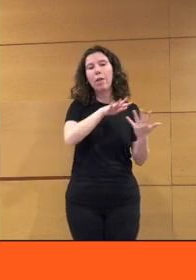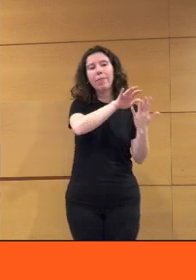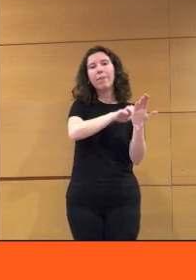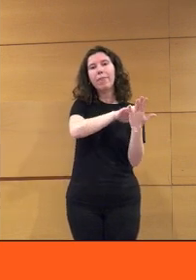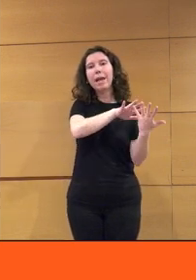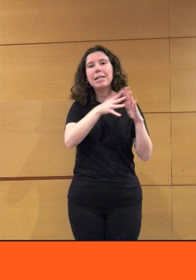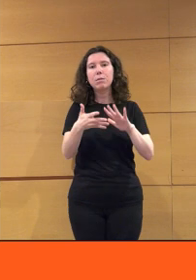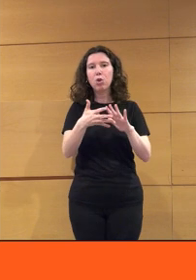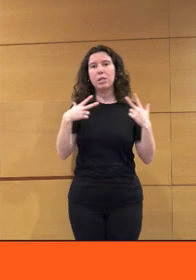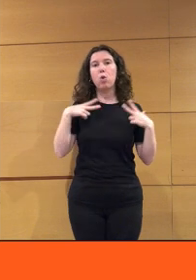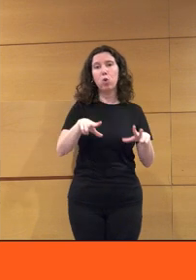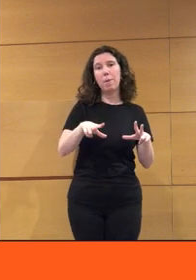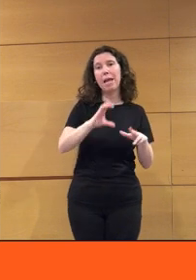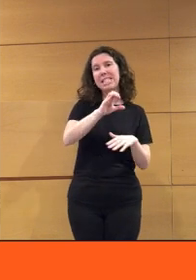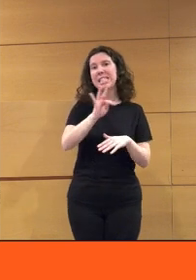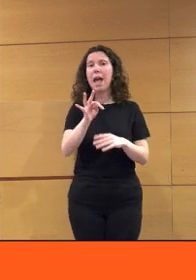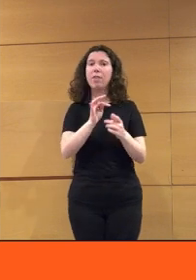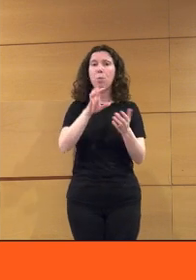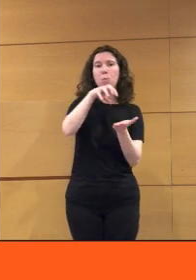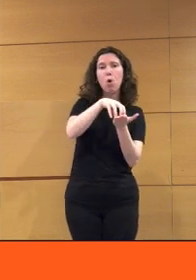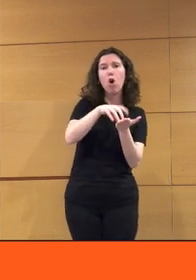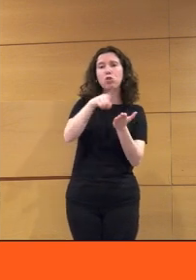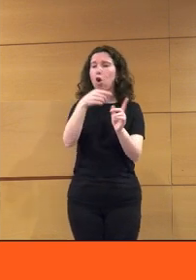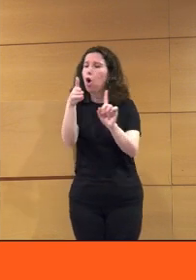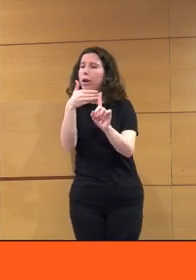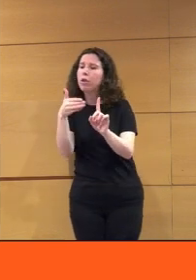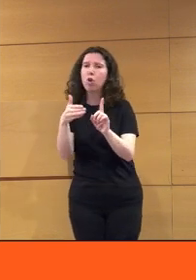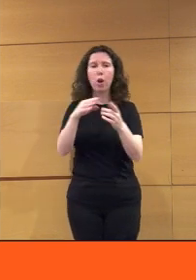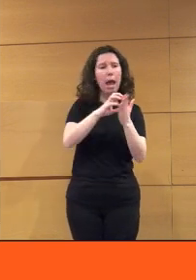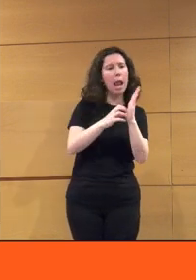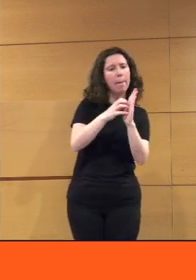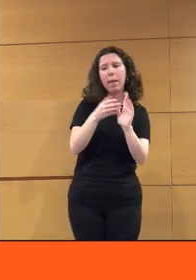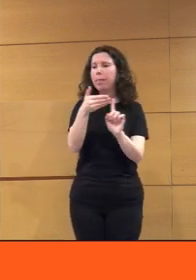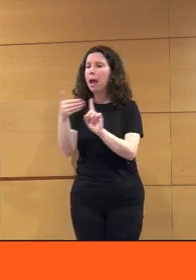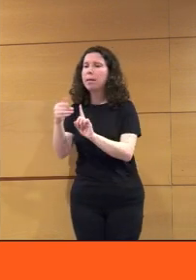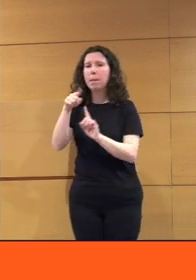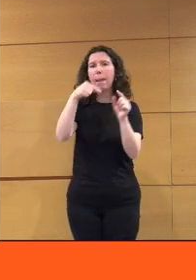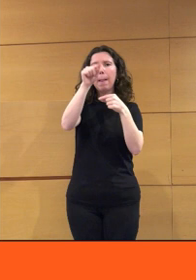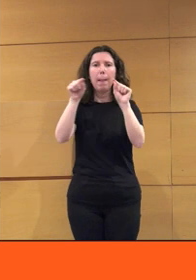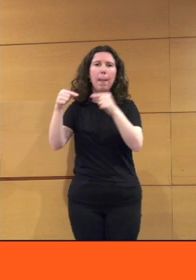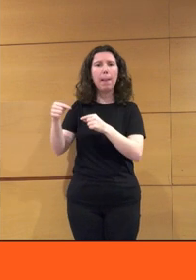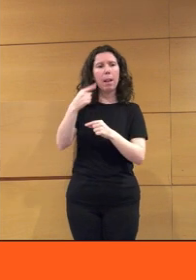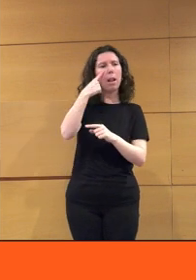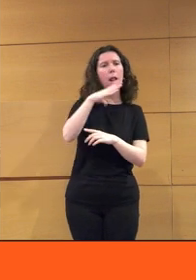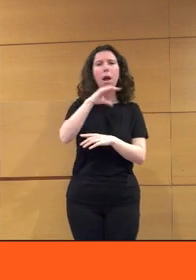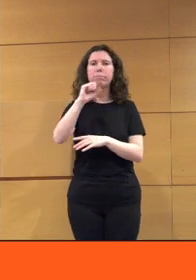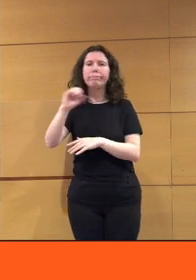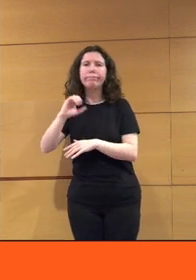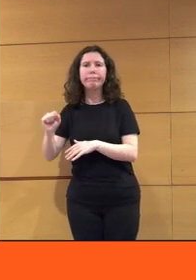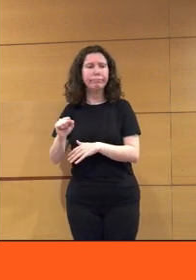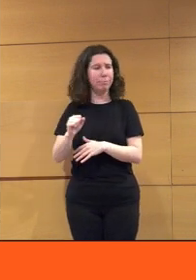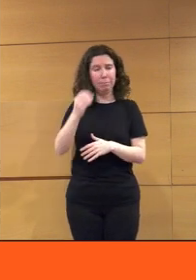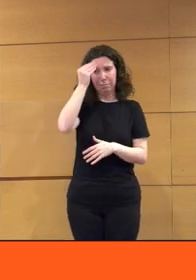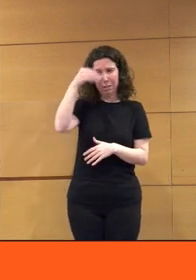búsqueda en la web, los resumidores de texto, los correctores gramaticales, los spell checkers. Estoy seguro que